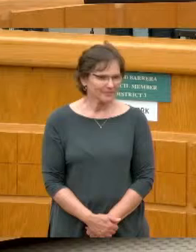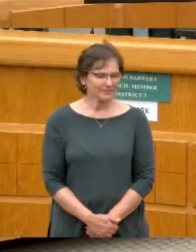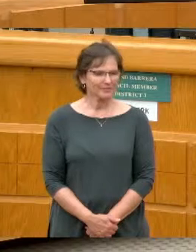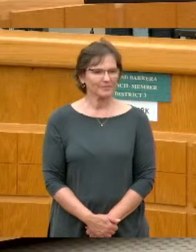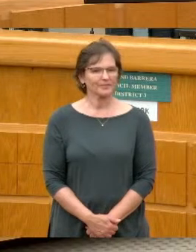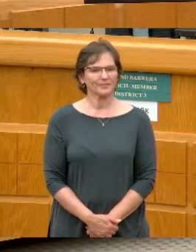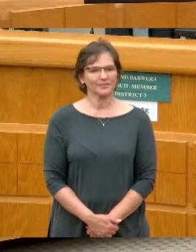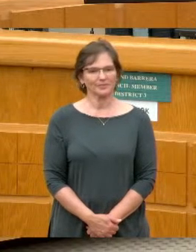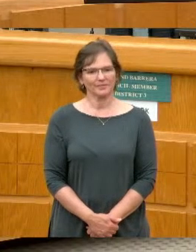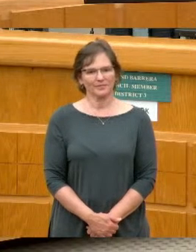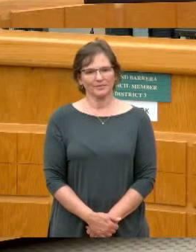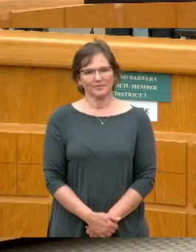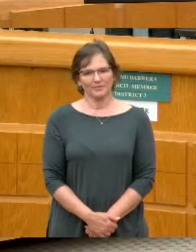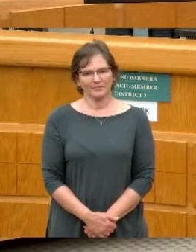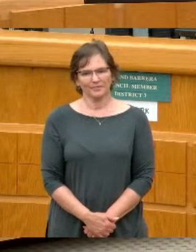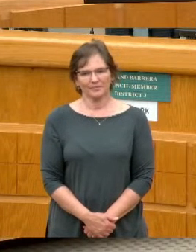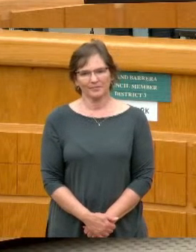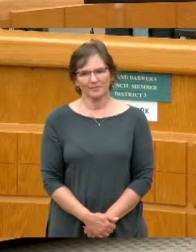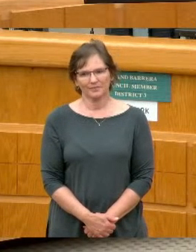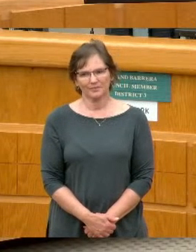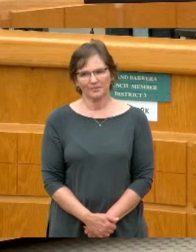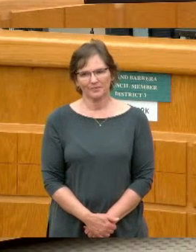go to a translation.